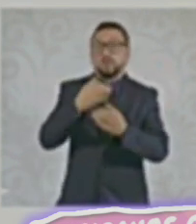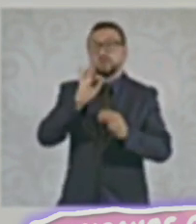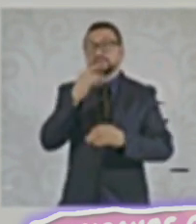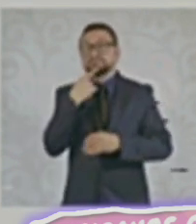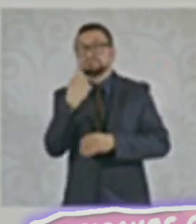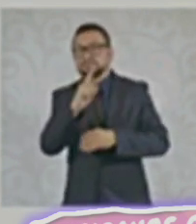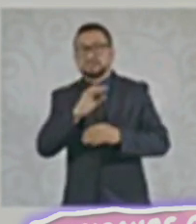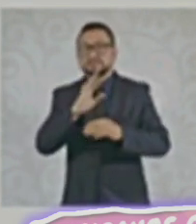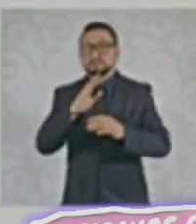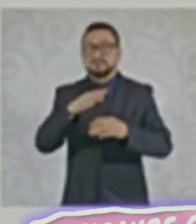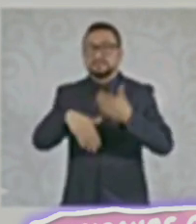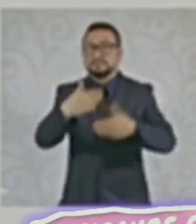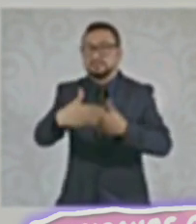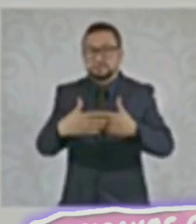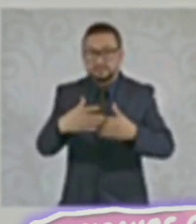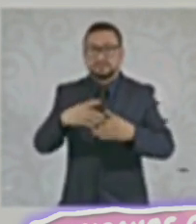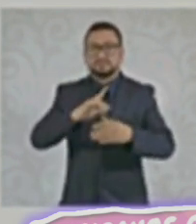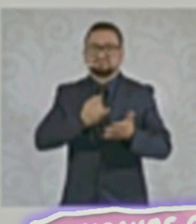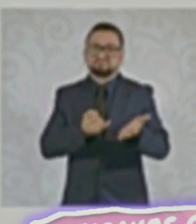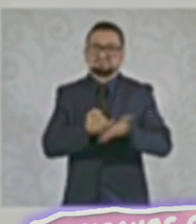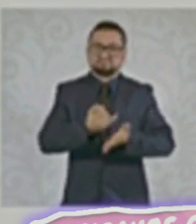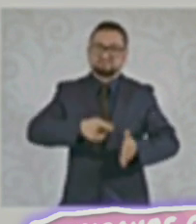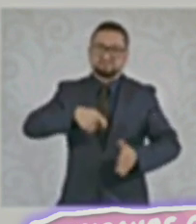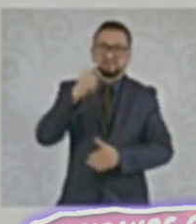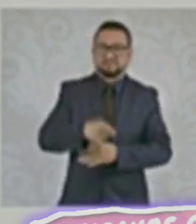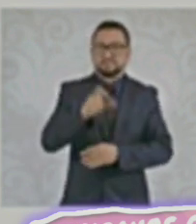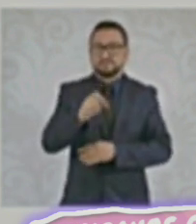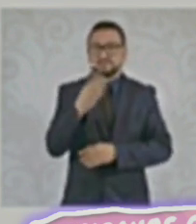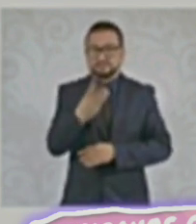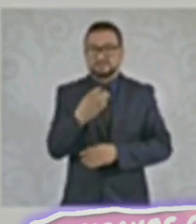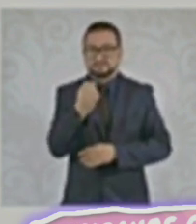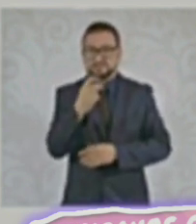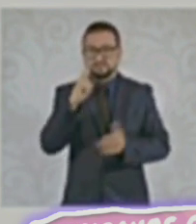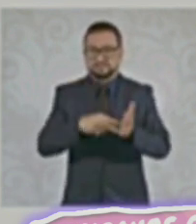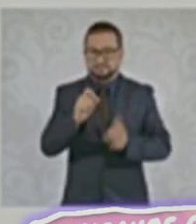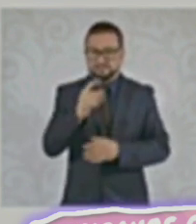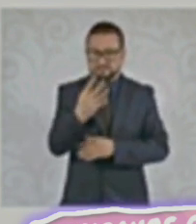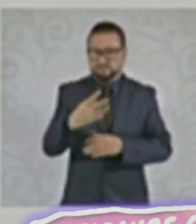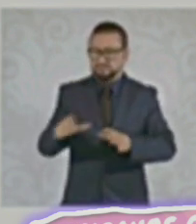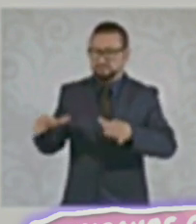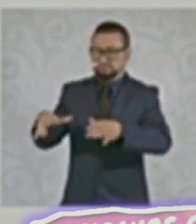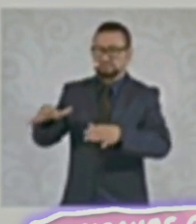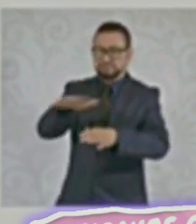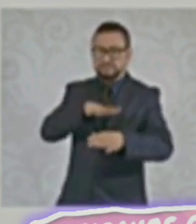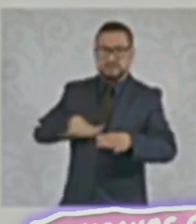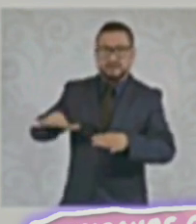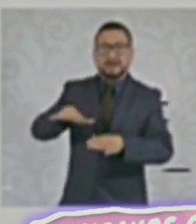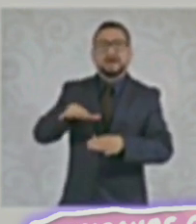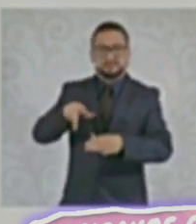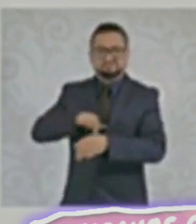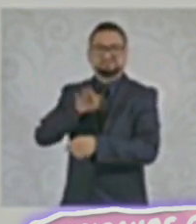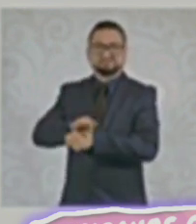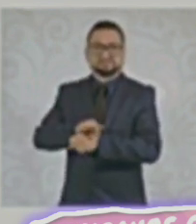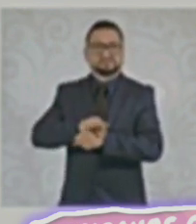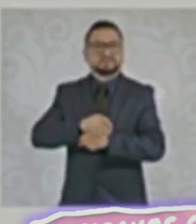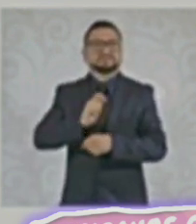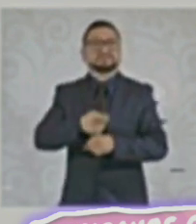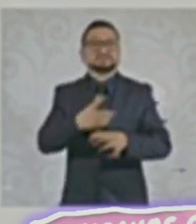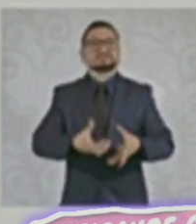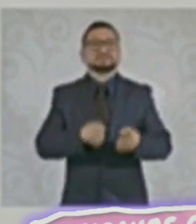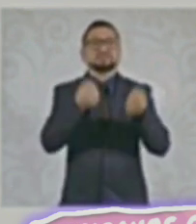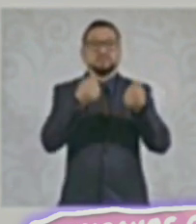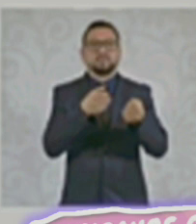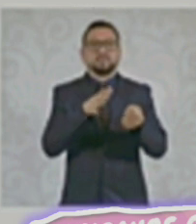reclamos y finalmente el decreto se publicó el 23 de septiembre de 2024 y lo que se logró, que yo creo que es